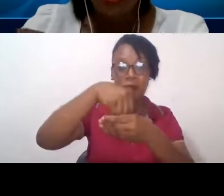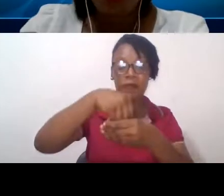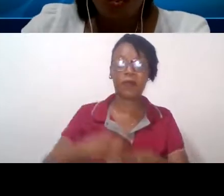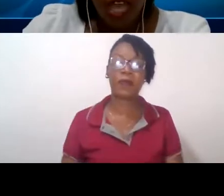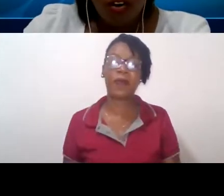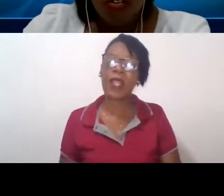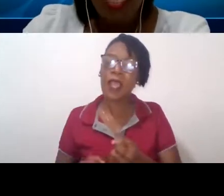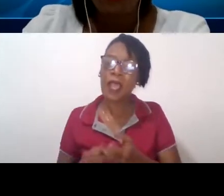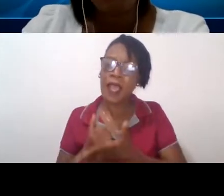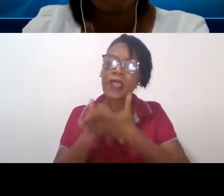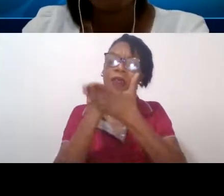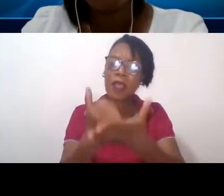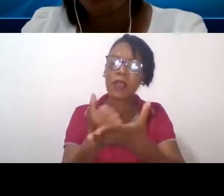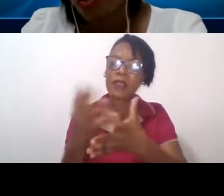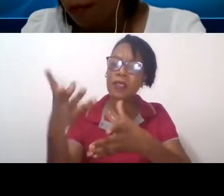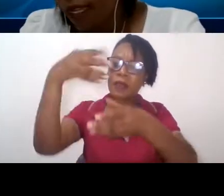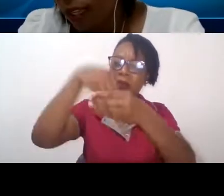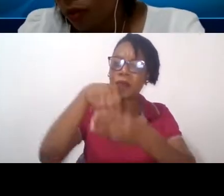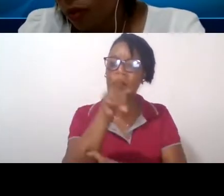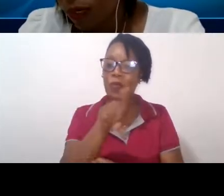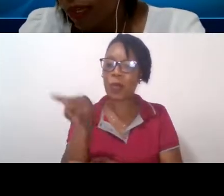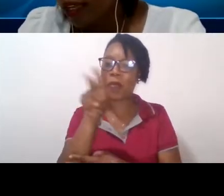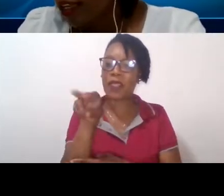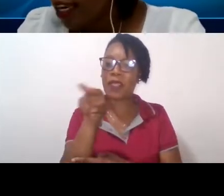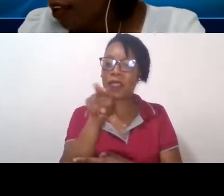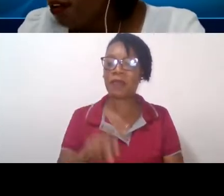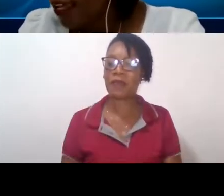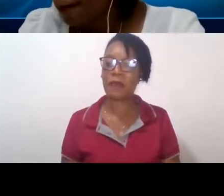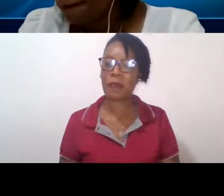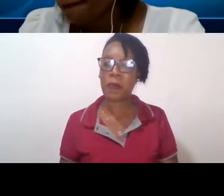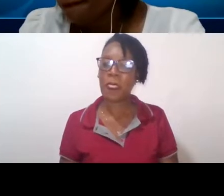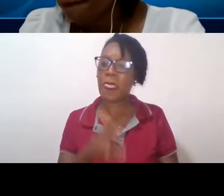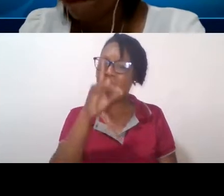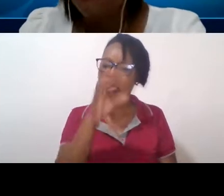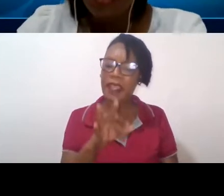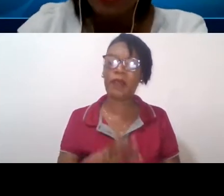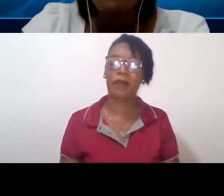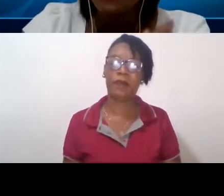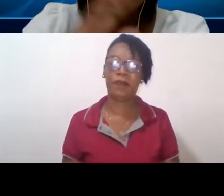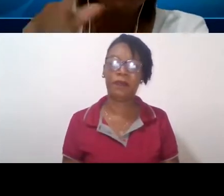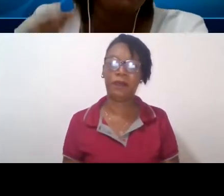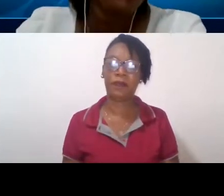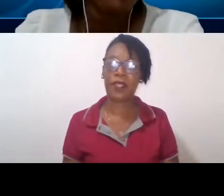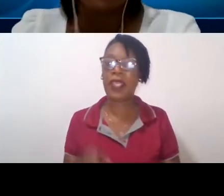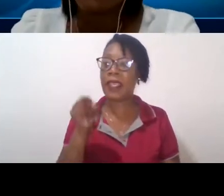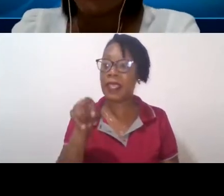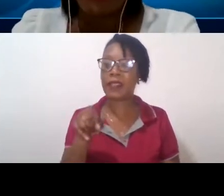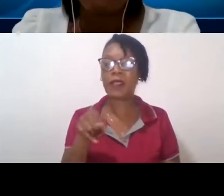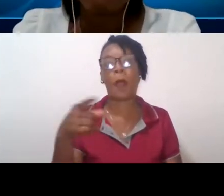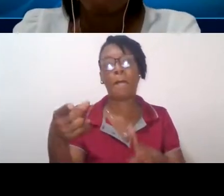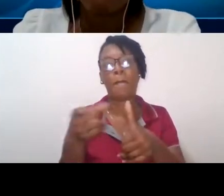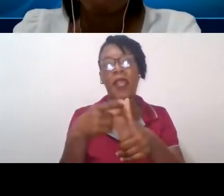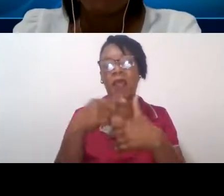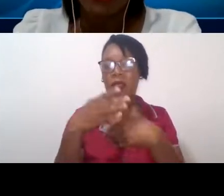o sea, ayudarlos en la inclusión con sus compañeros. Creo que eso debería ser lo primero que ustedes